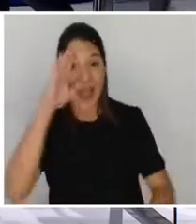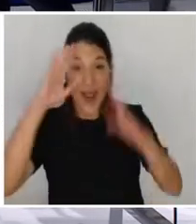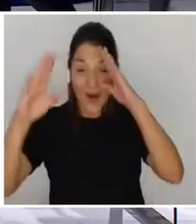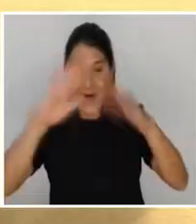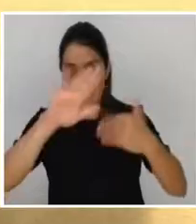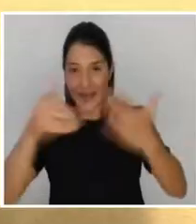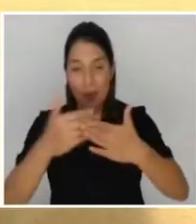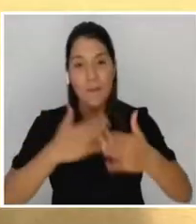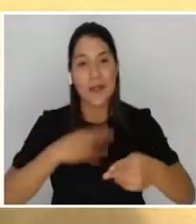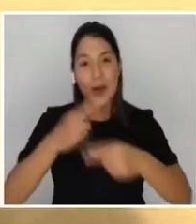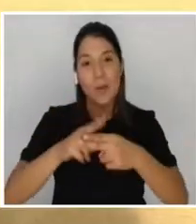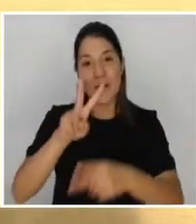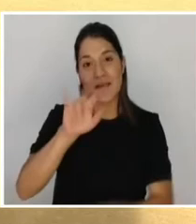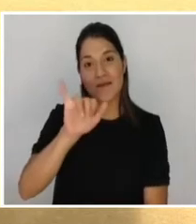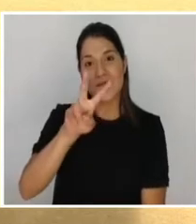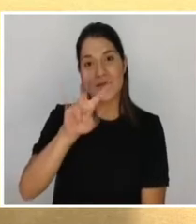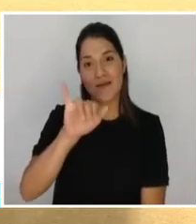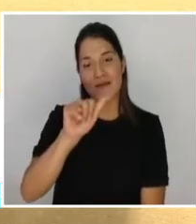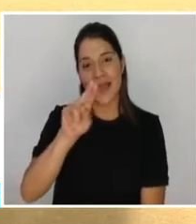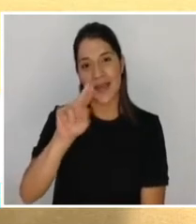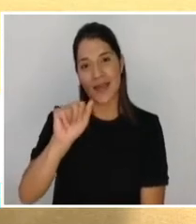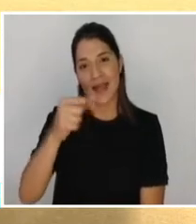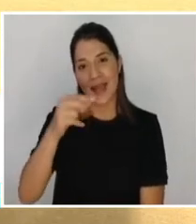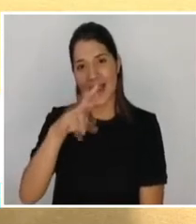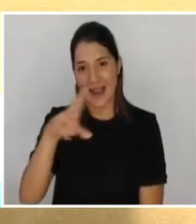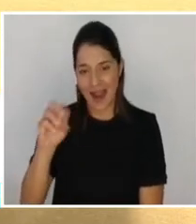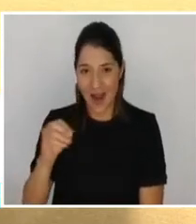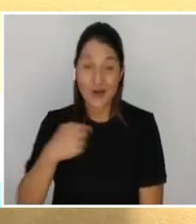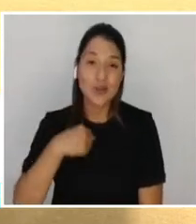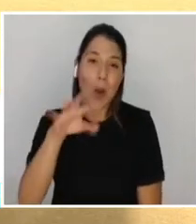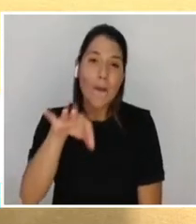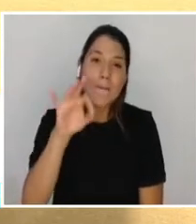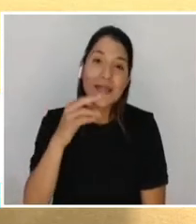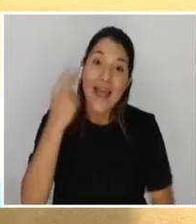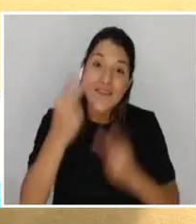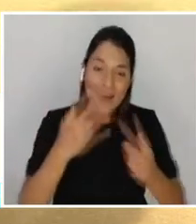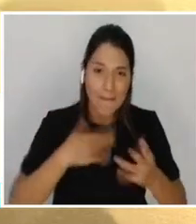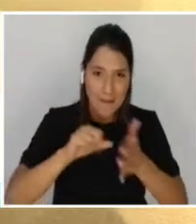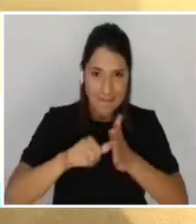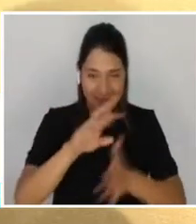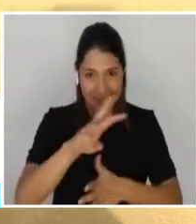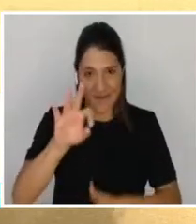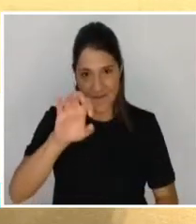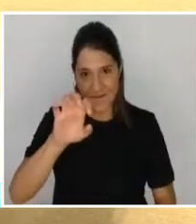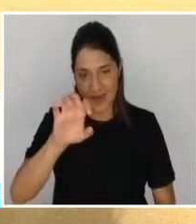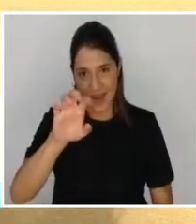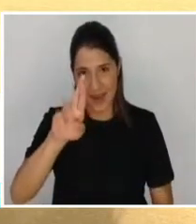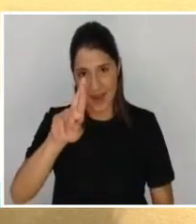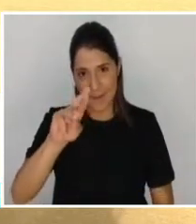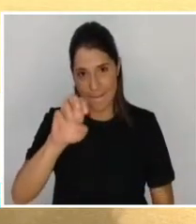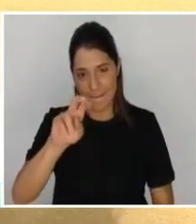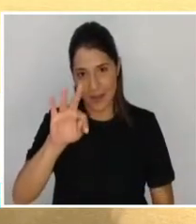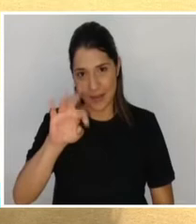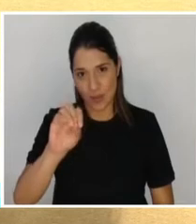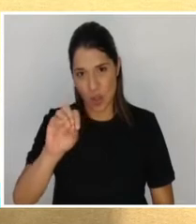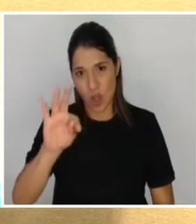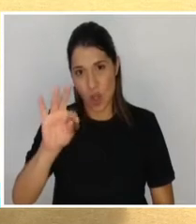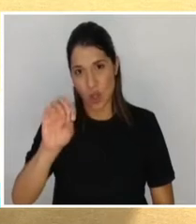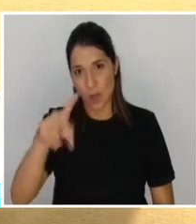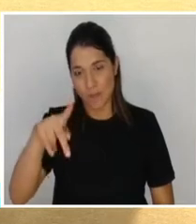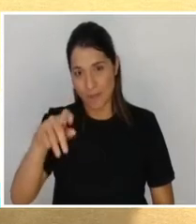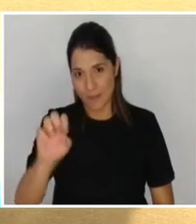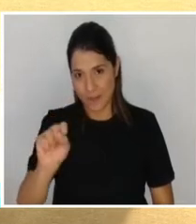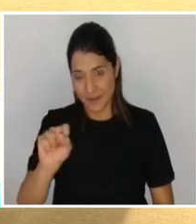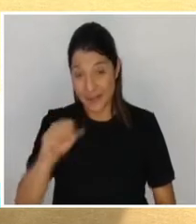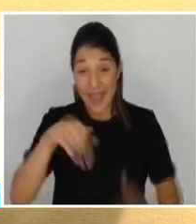Garro y los invito a visitar mi página Fermentopix en Facebook y a